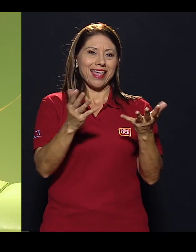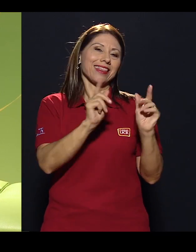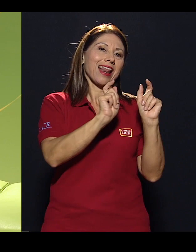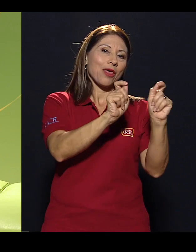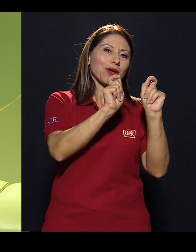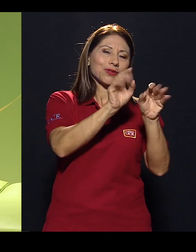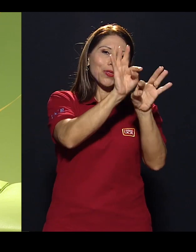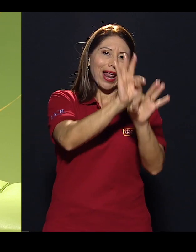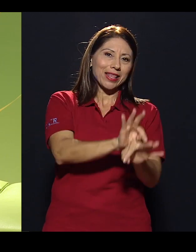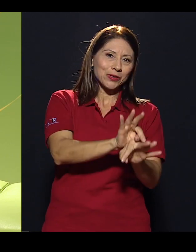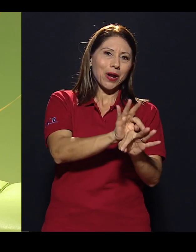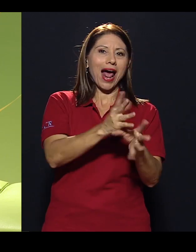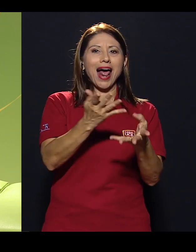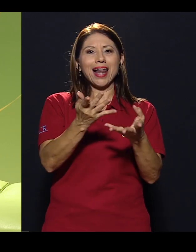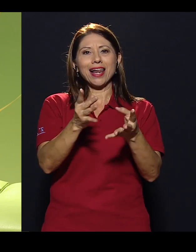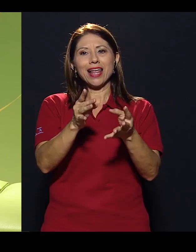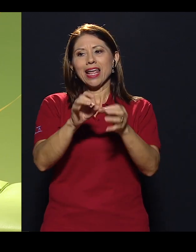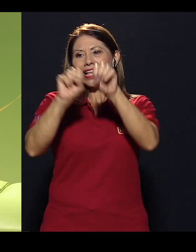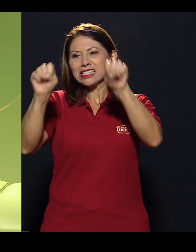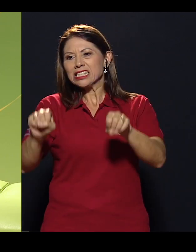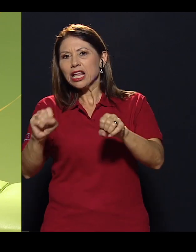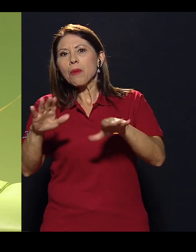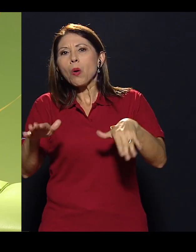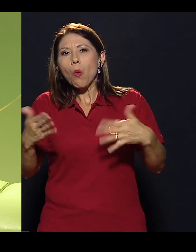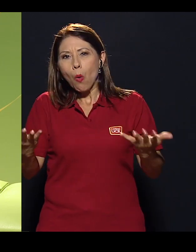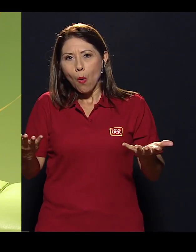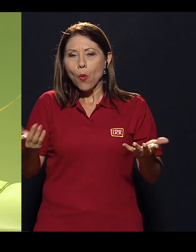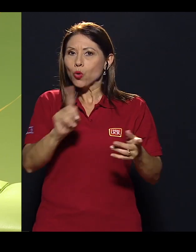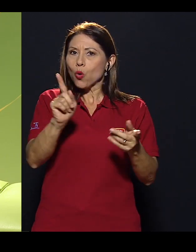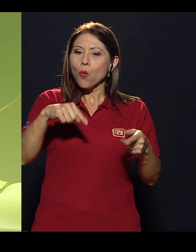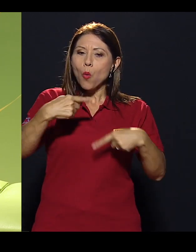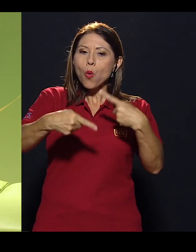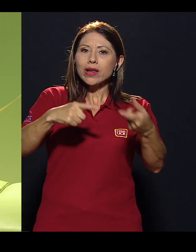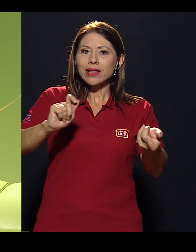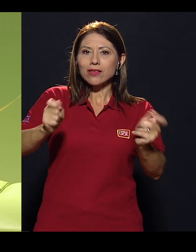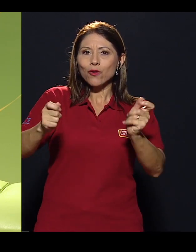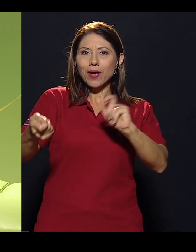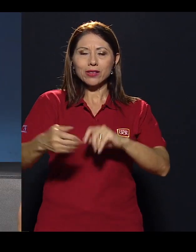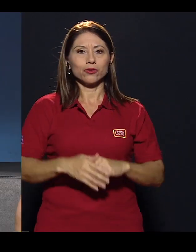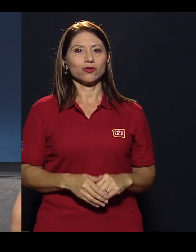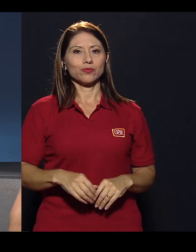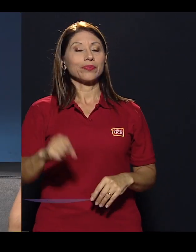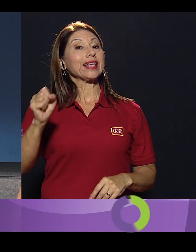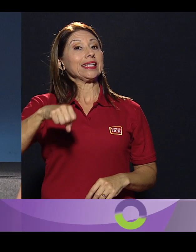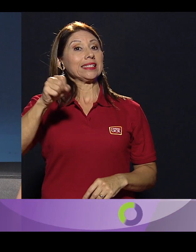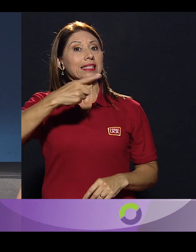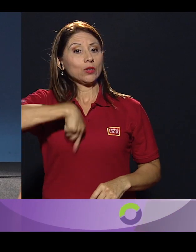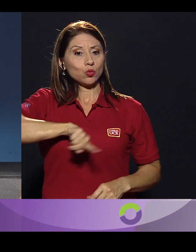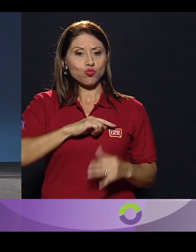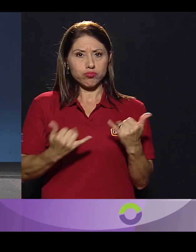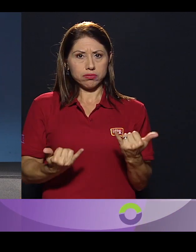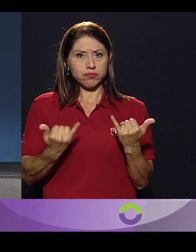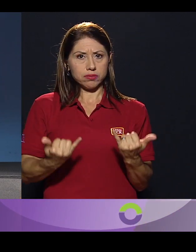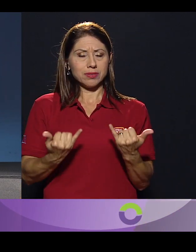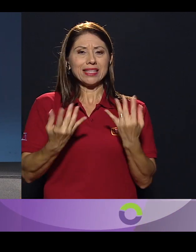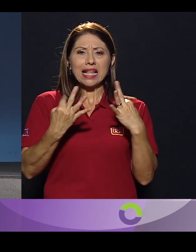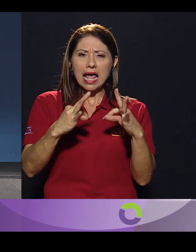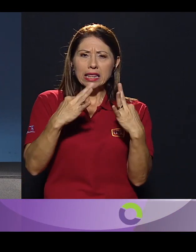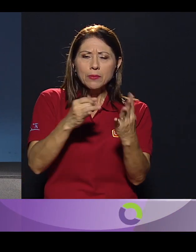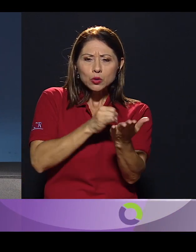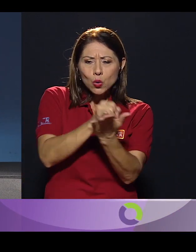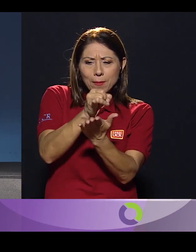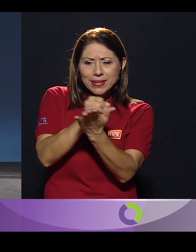educación tradicional, ¿verdad? Y cómo el sistema está, sino cómo ir transformándonos. Sí, hoy por hoy procuramos hacer una